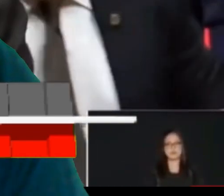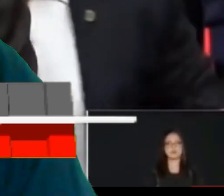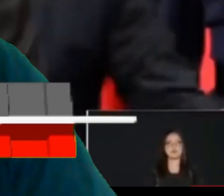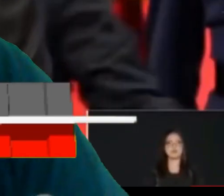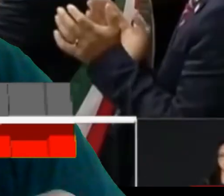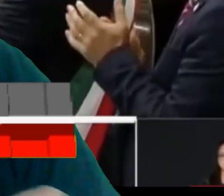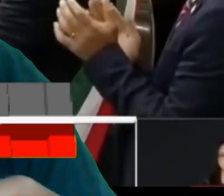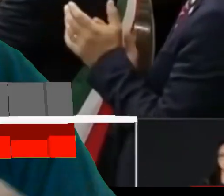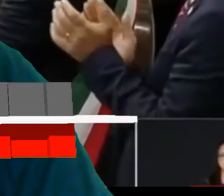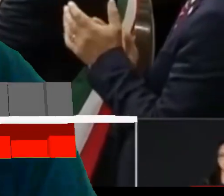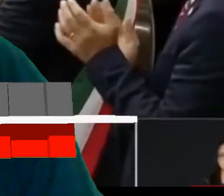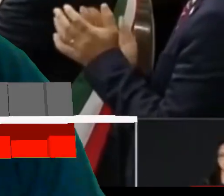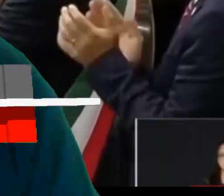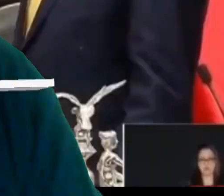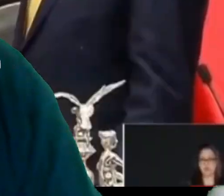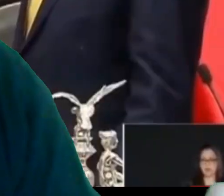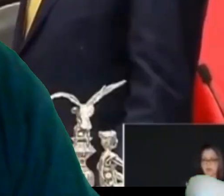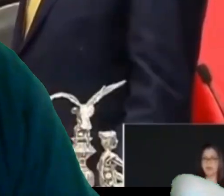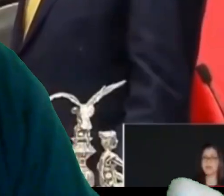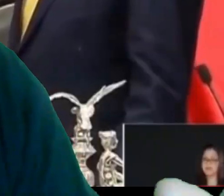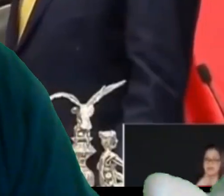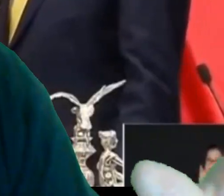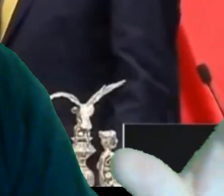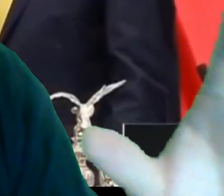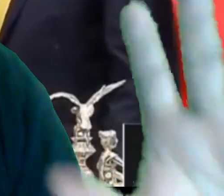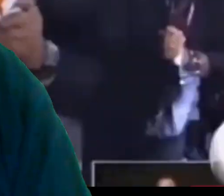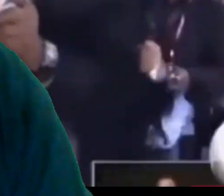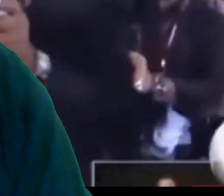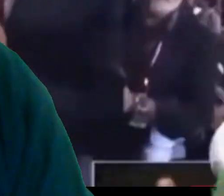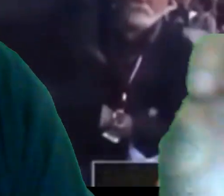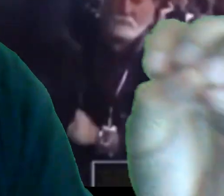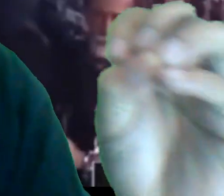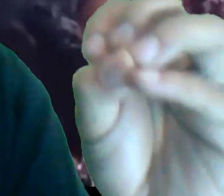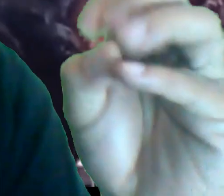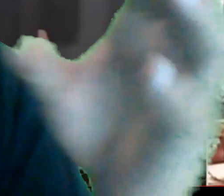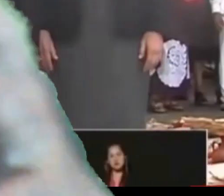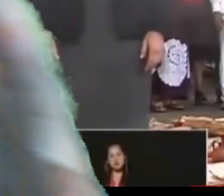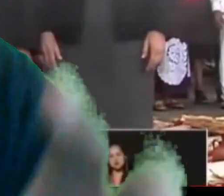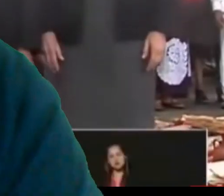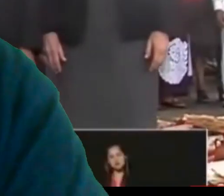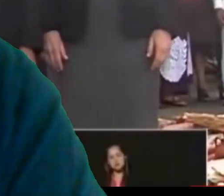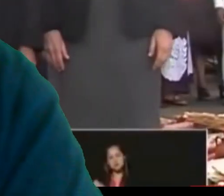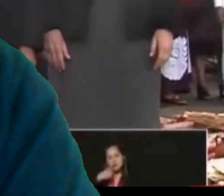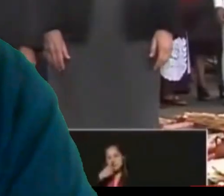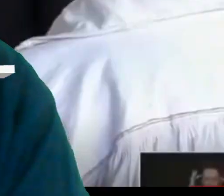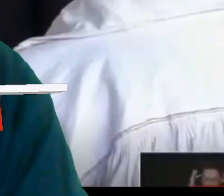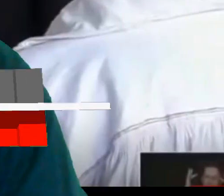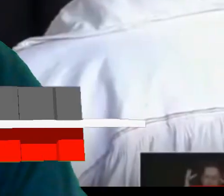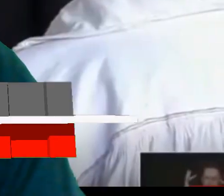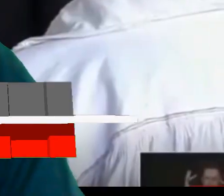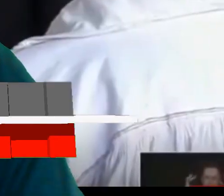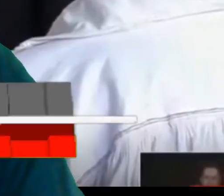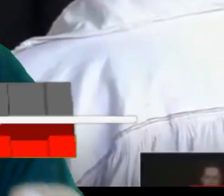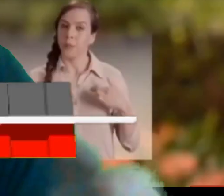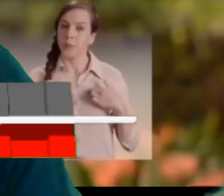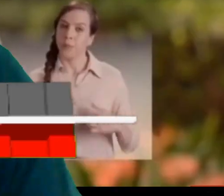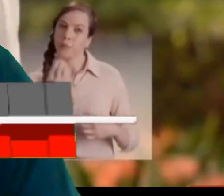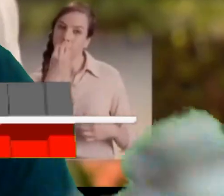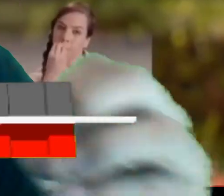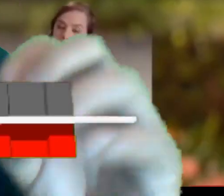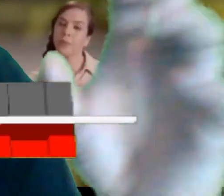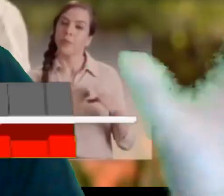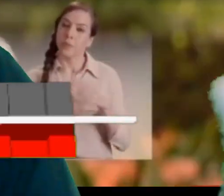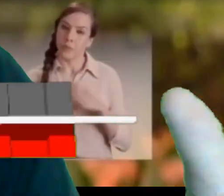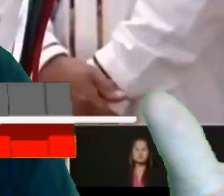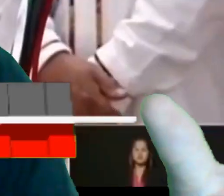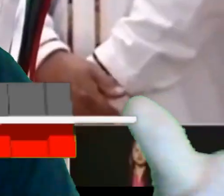petróleo, ya estaban soltando eso, ese paradigma que ha sido el petróleo para muchos